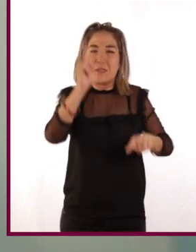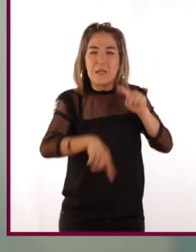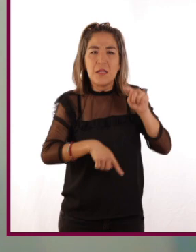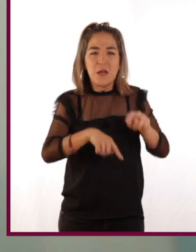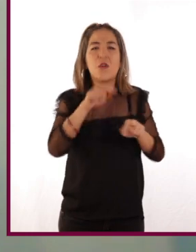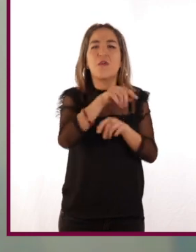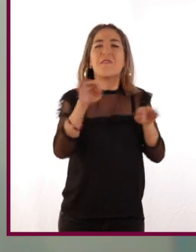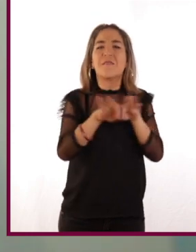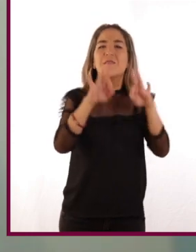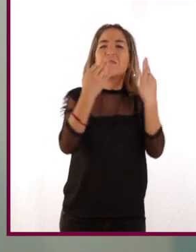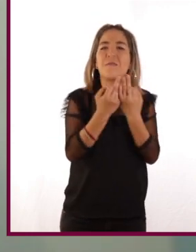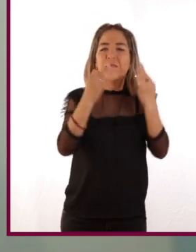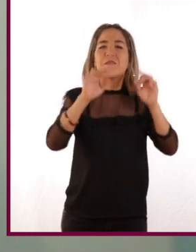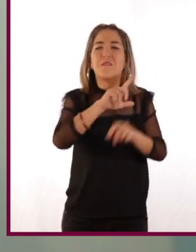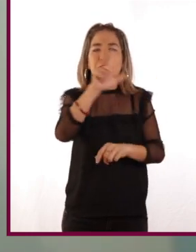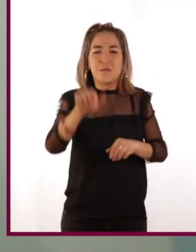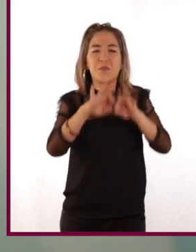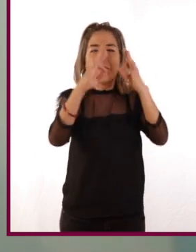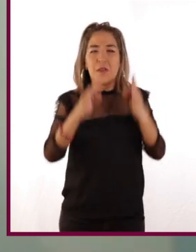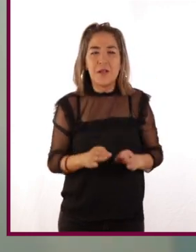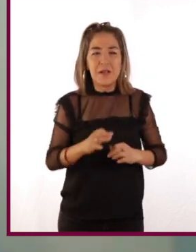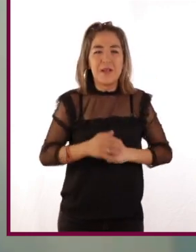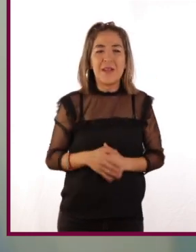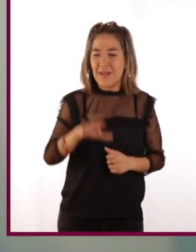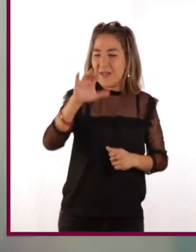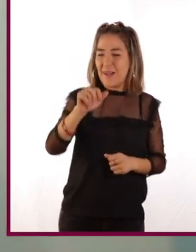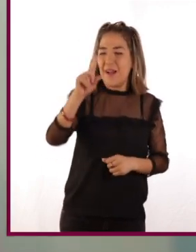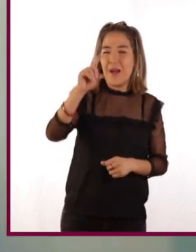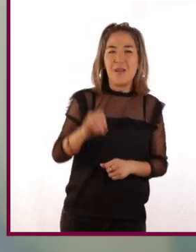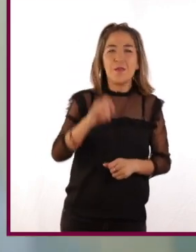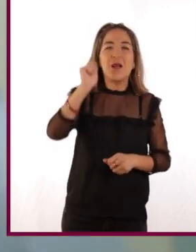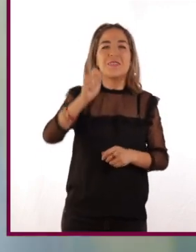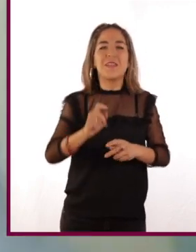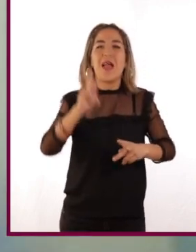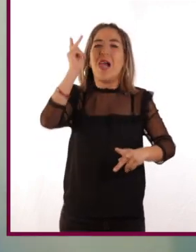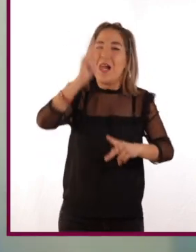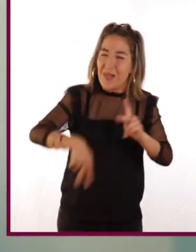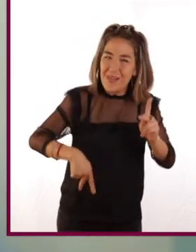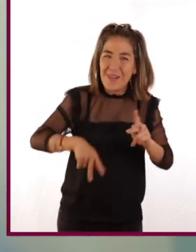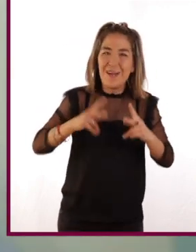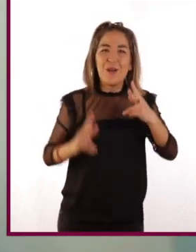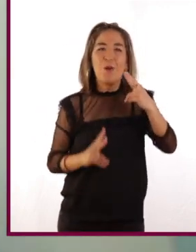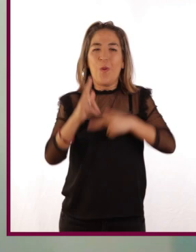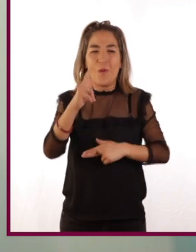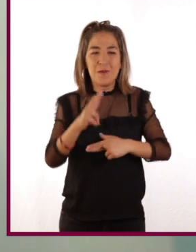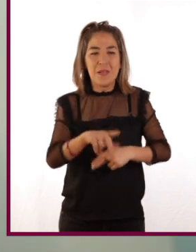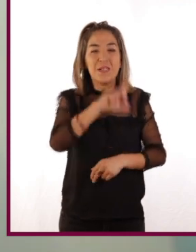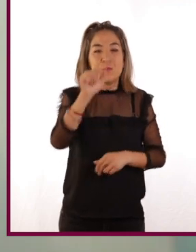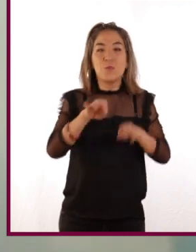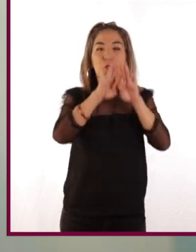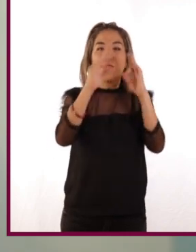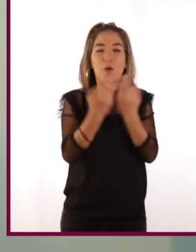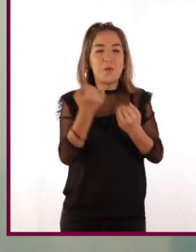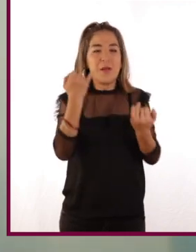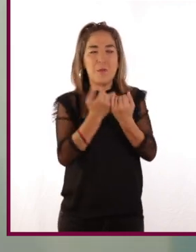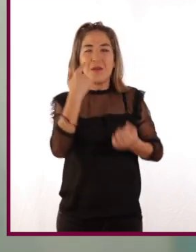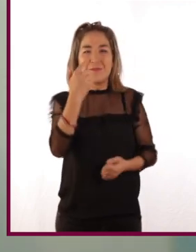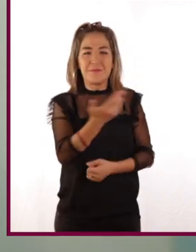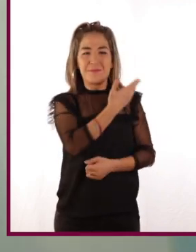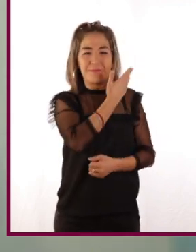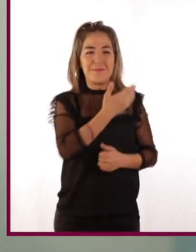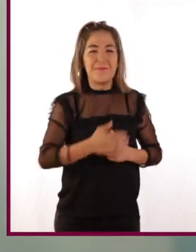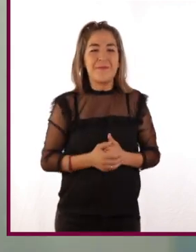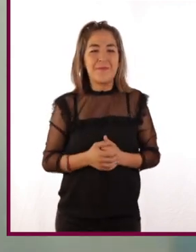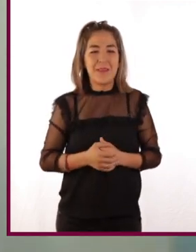vértices, me va a quedar un icosaedro truncado, o sea que lo cortamos, y toma la